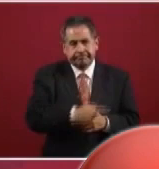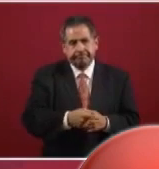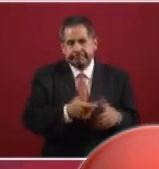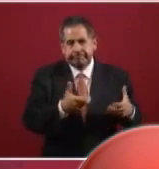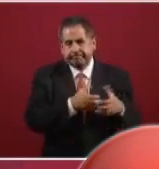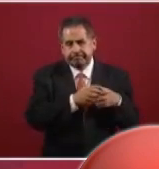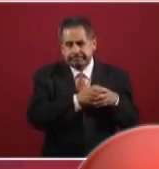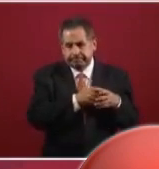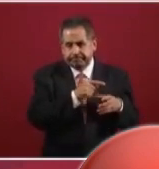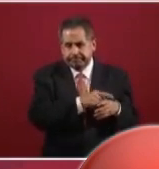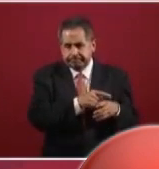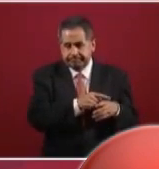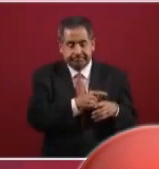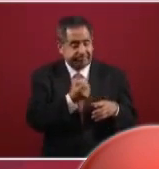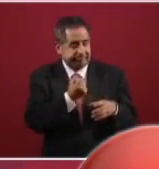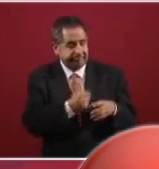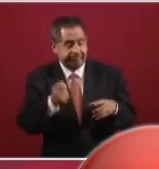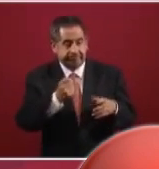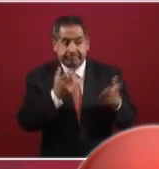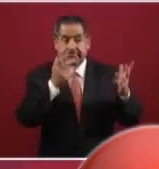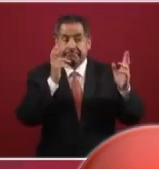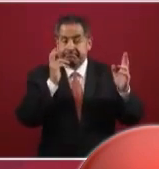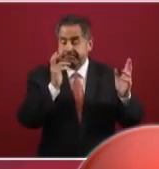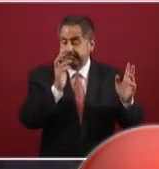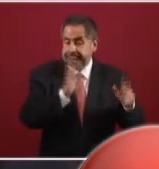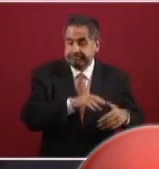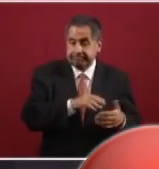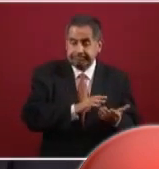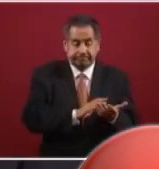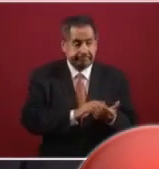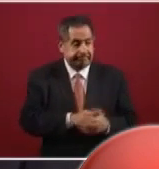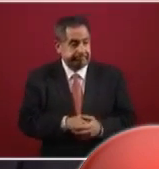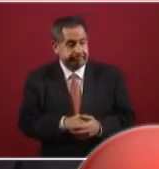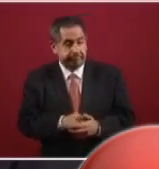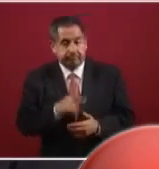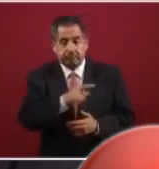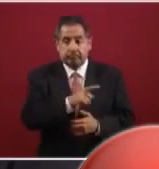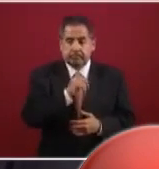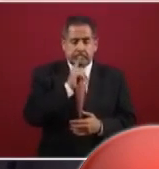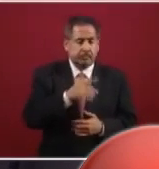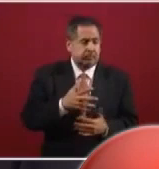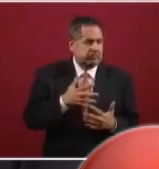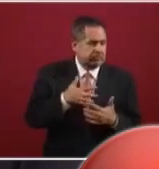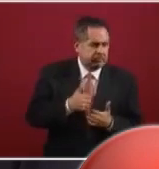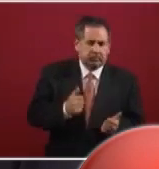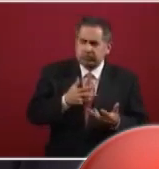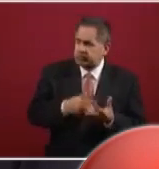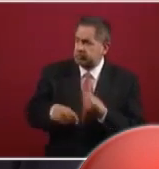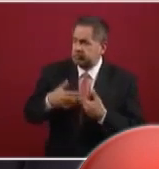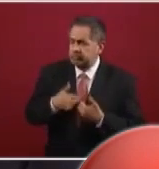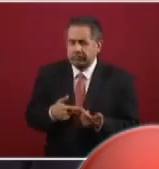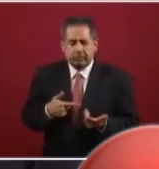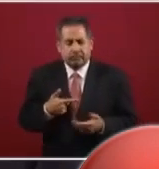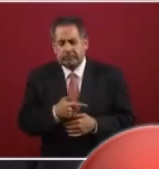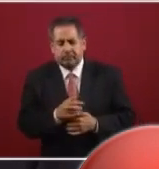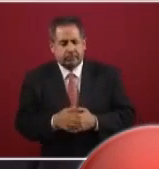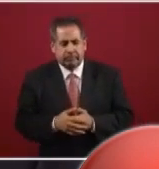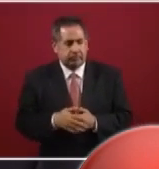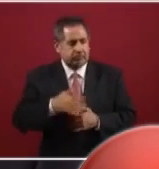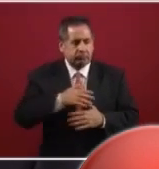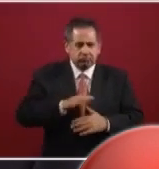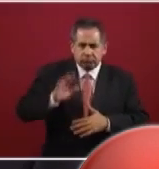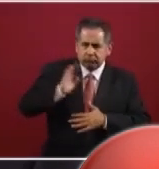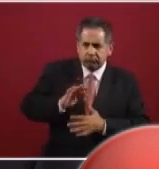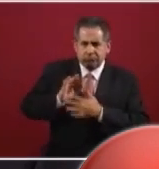tiempos. Qué eficientes, sobre todo qué sensibles, qué